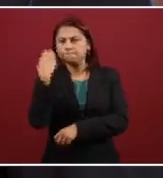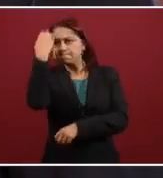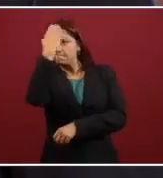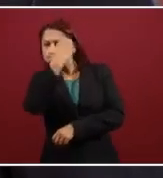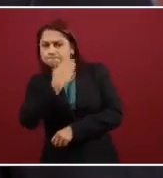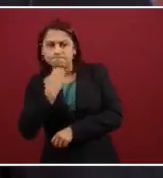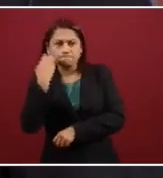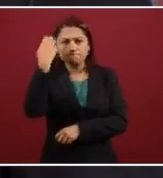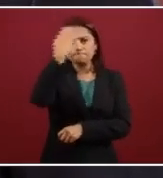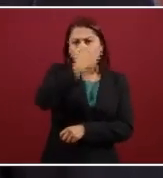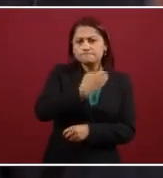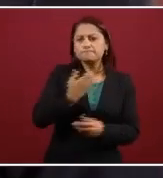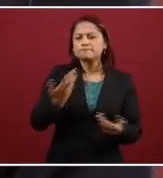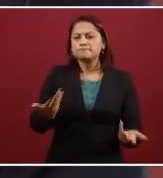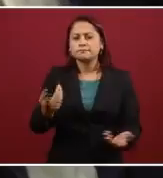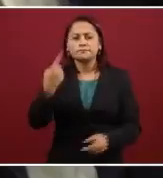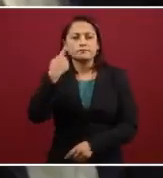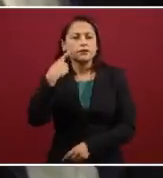¿a quién critican más?